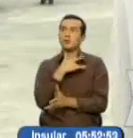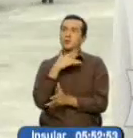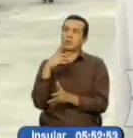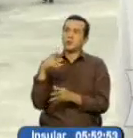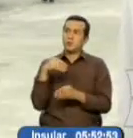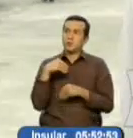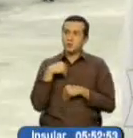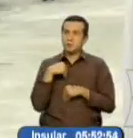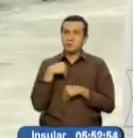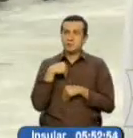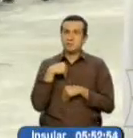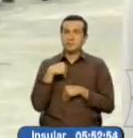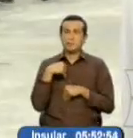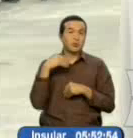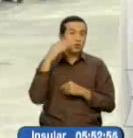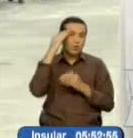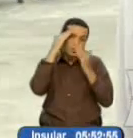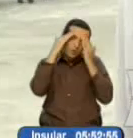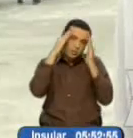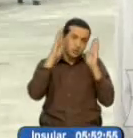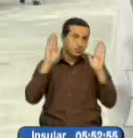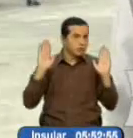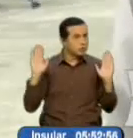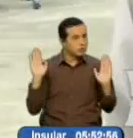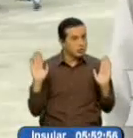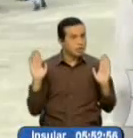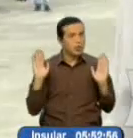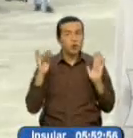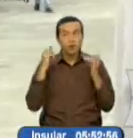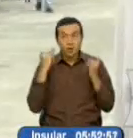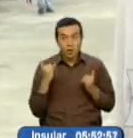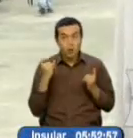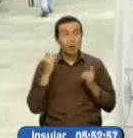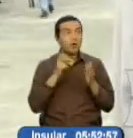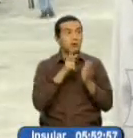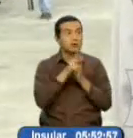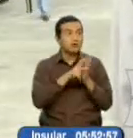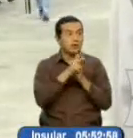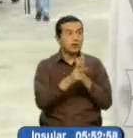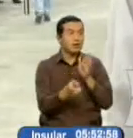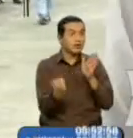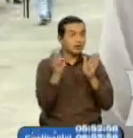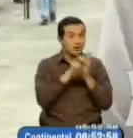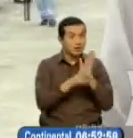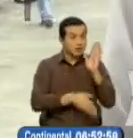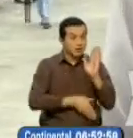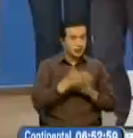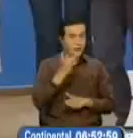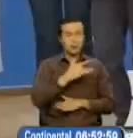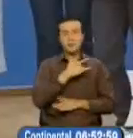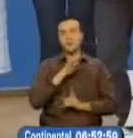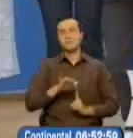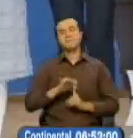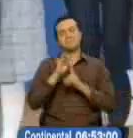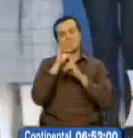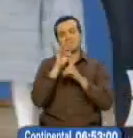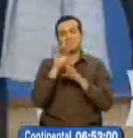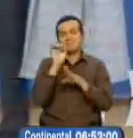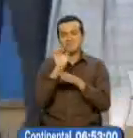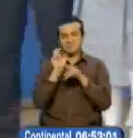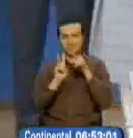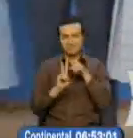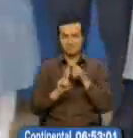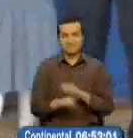verdad no conozco mucho ya y ahora pues con esa experiencia que vamos a tener va a ser inolvidable. César Tacuri